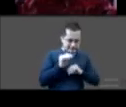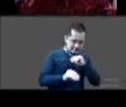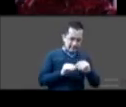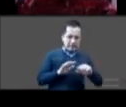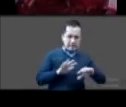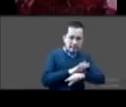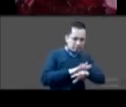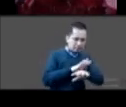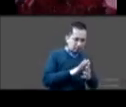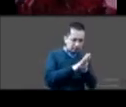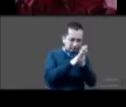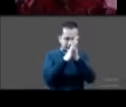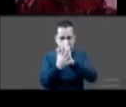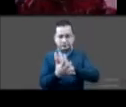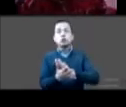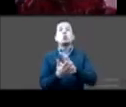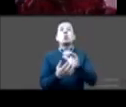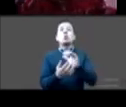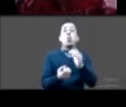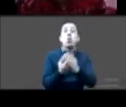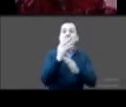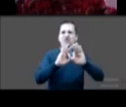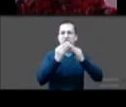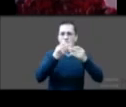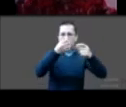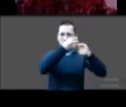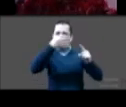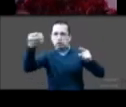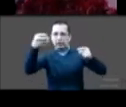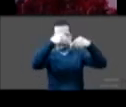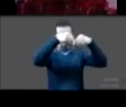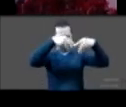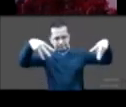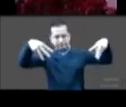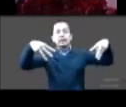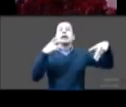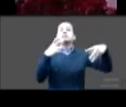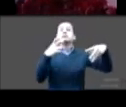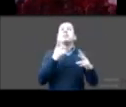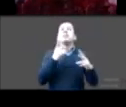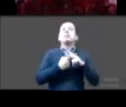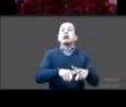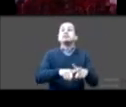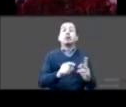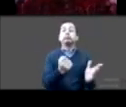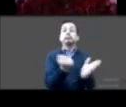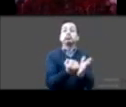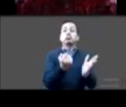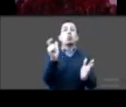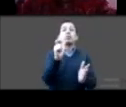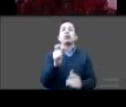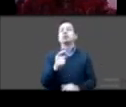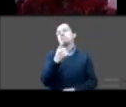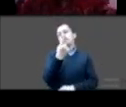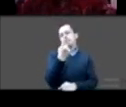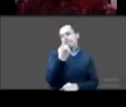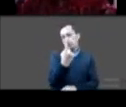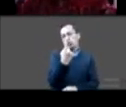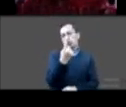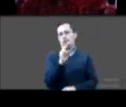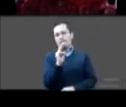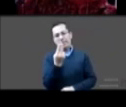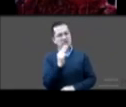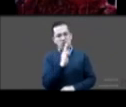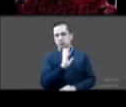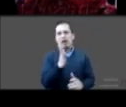nueva que entró en vigor el día 1 de mayo con un acuerdo que fue publicado de manera